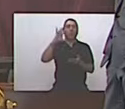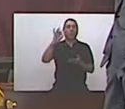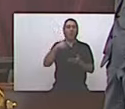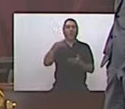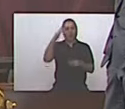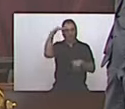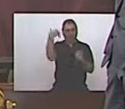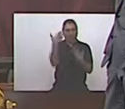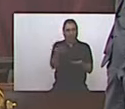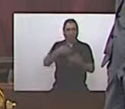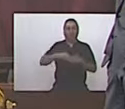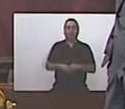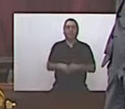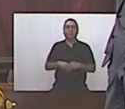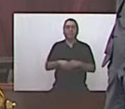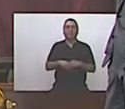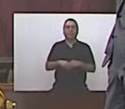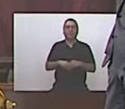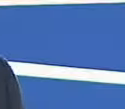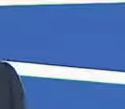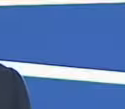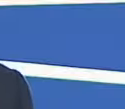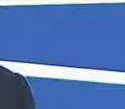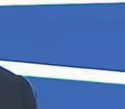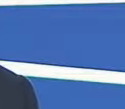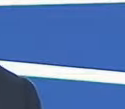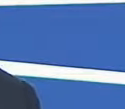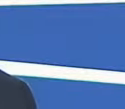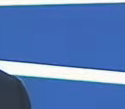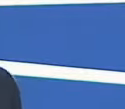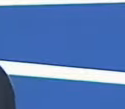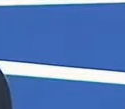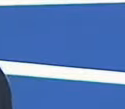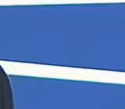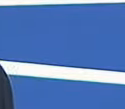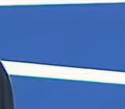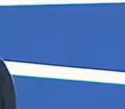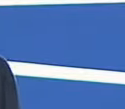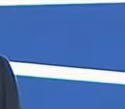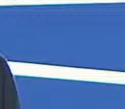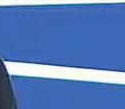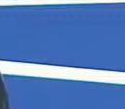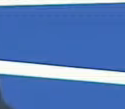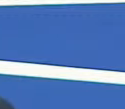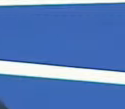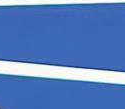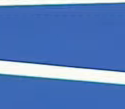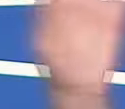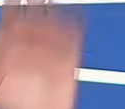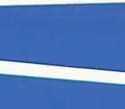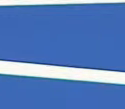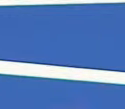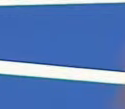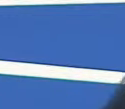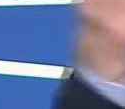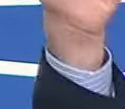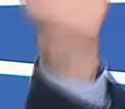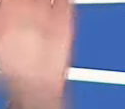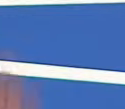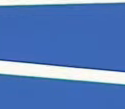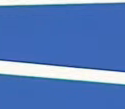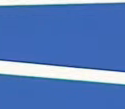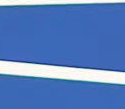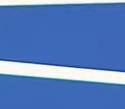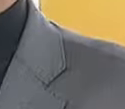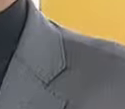unificar los tres poderes en los cargos altos judicial legislativo y ejecutivo que hay que ver qué pasa y estarlo